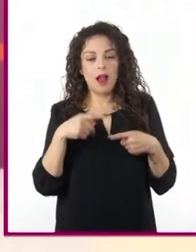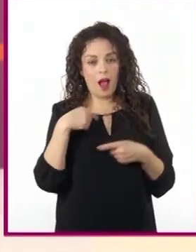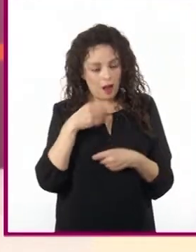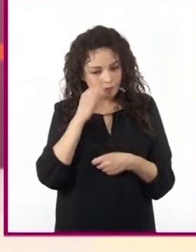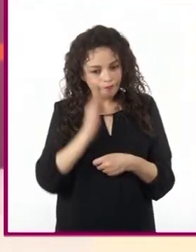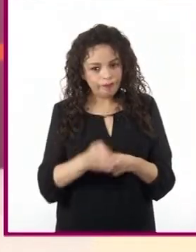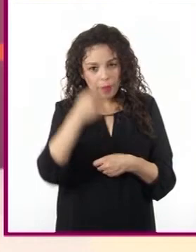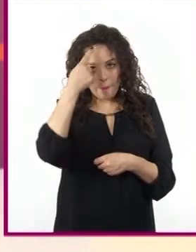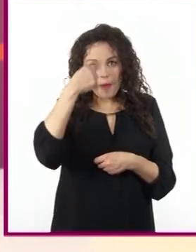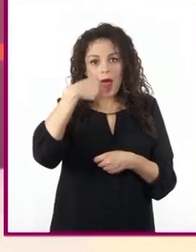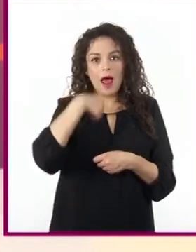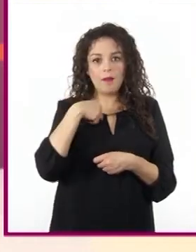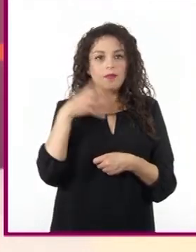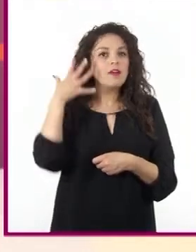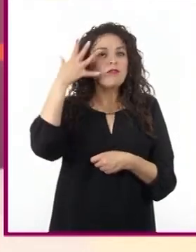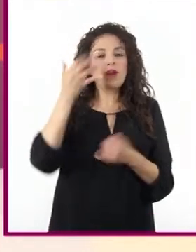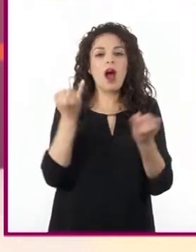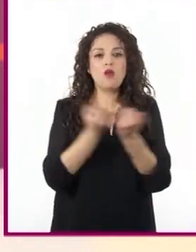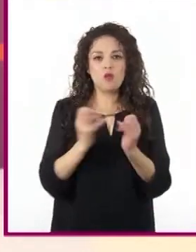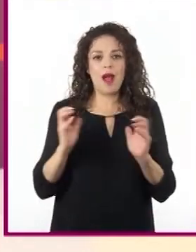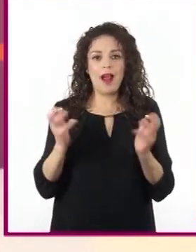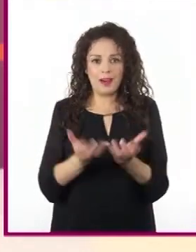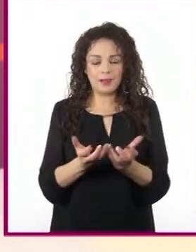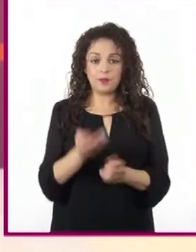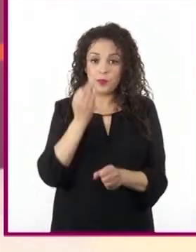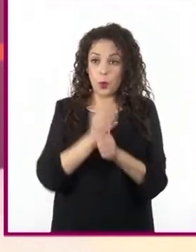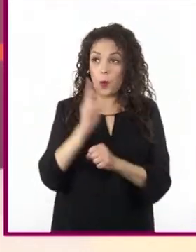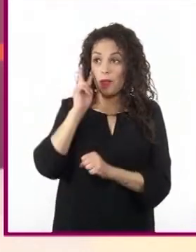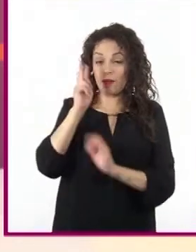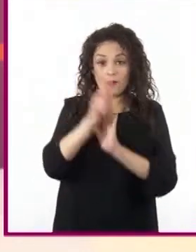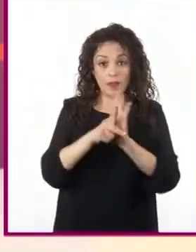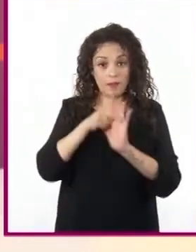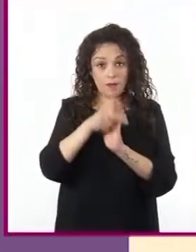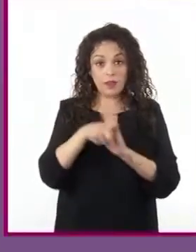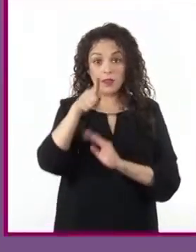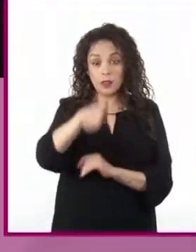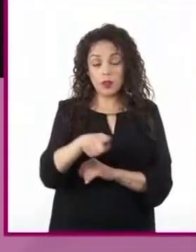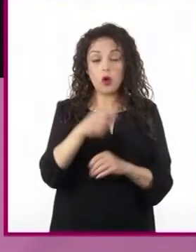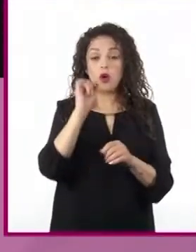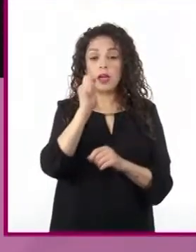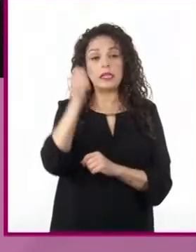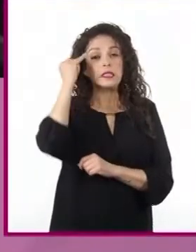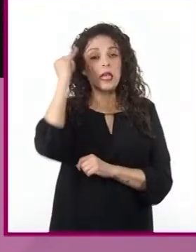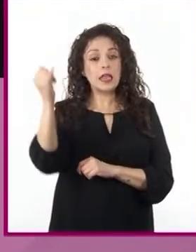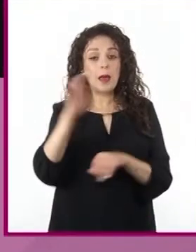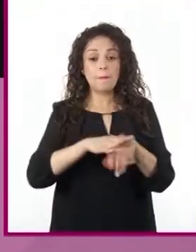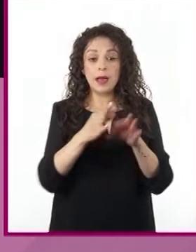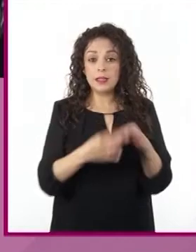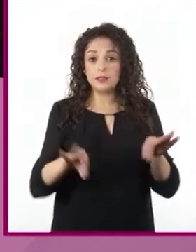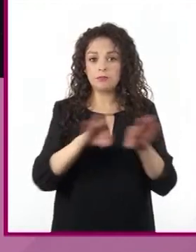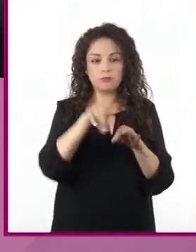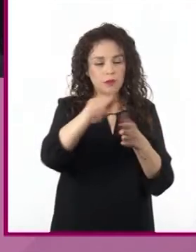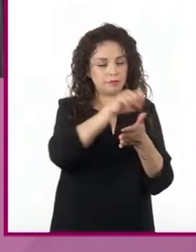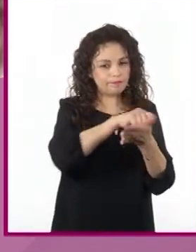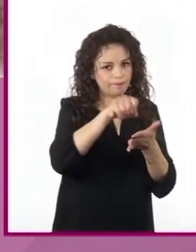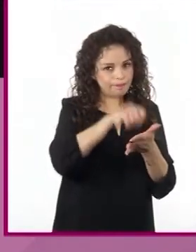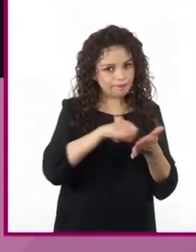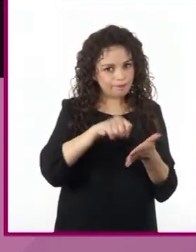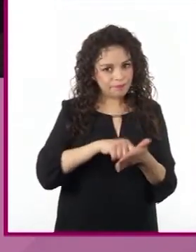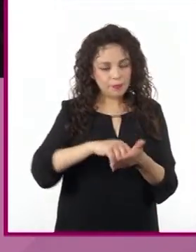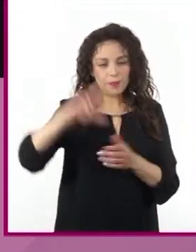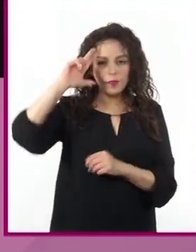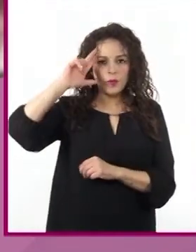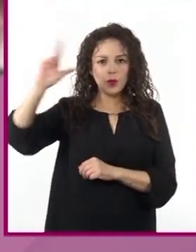Veamos y escuchemos el siguiente video. Tomen nota de las ideas principales. Hola, Diego. ¿Qué pasa? ¿Por qué estás